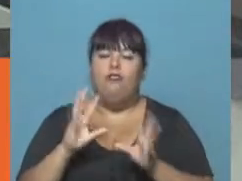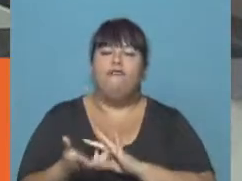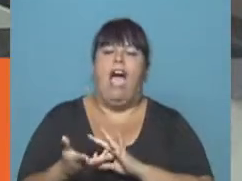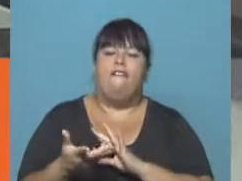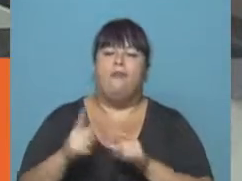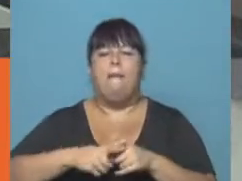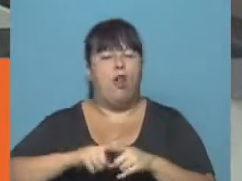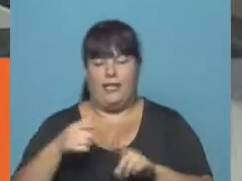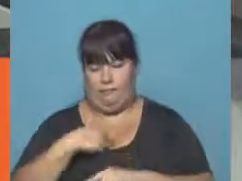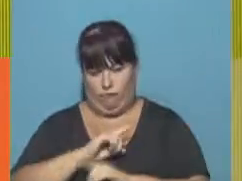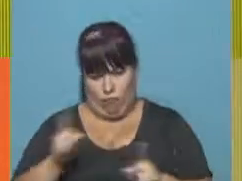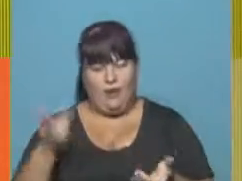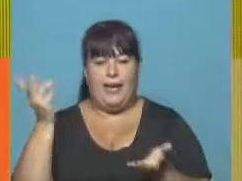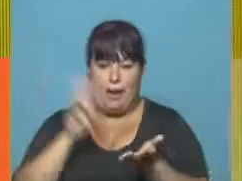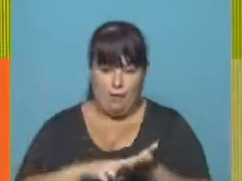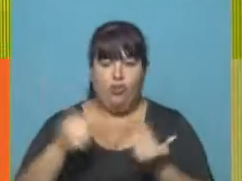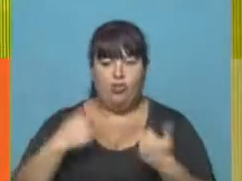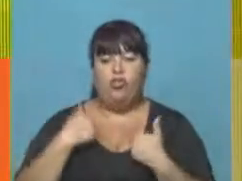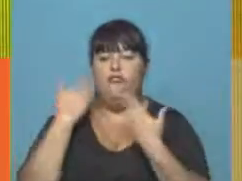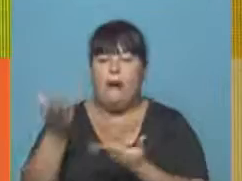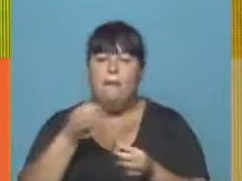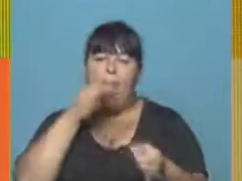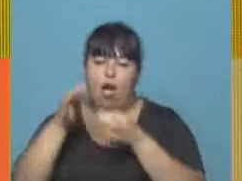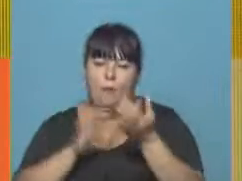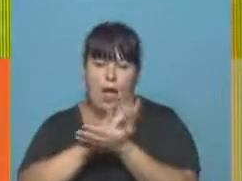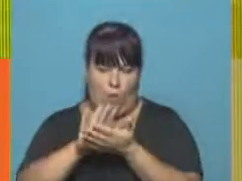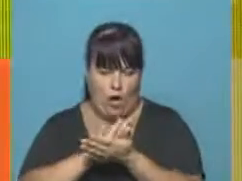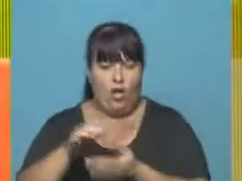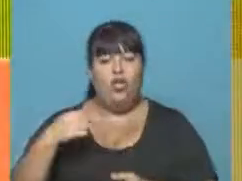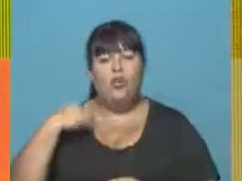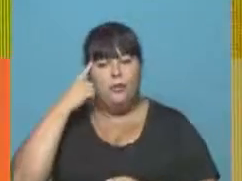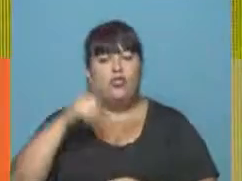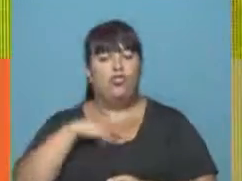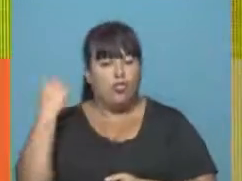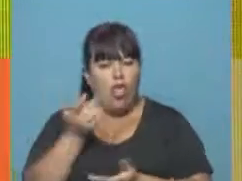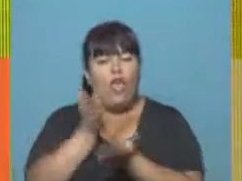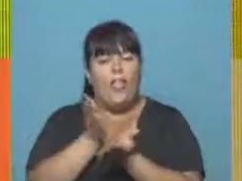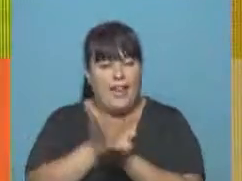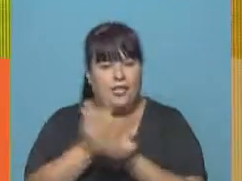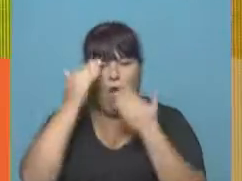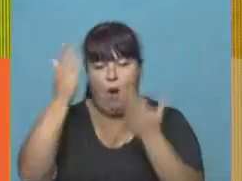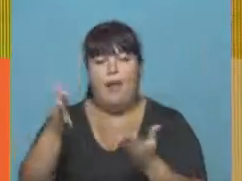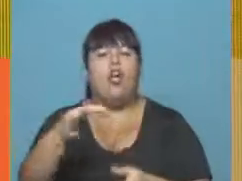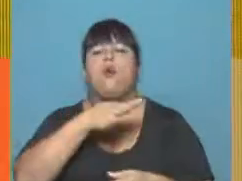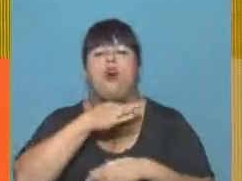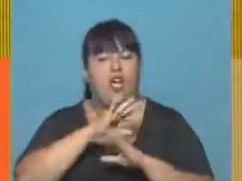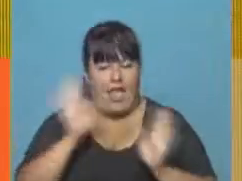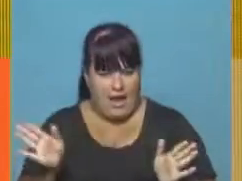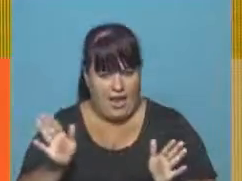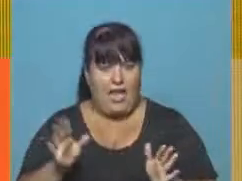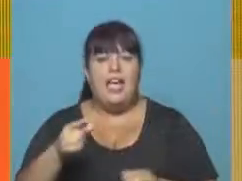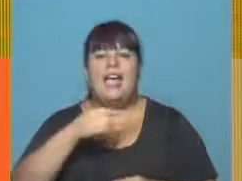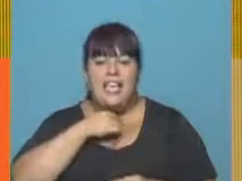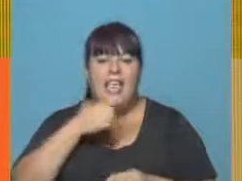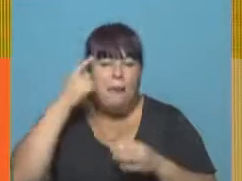de acción política. Vuelvo a decir, estoy a favor del diálogo. Creo que todos tenemos el derecho de hacer los homenajes que querramos y que